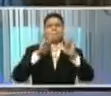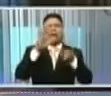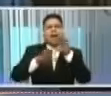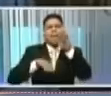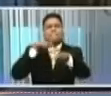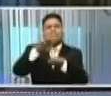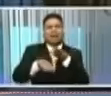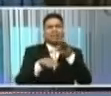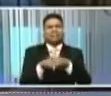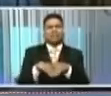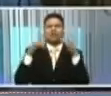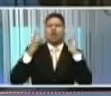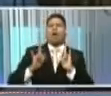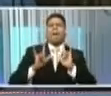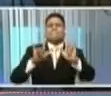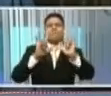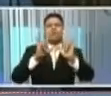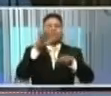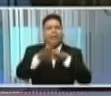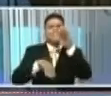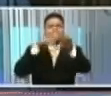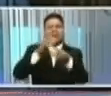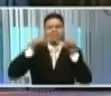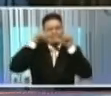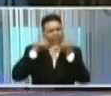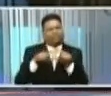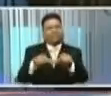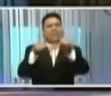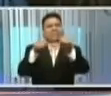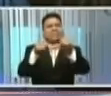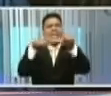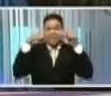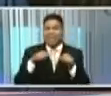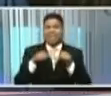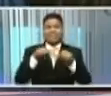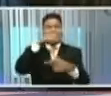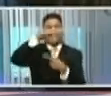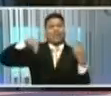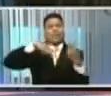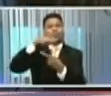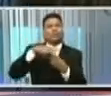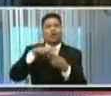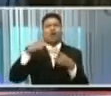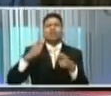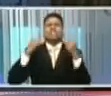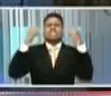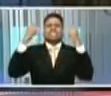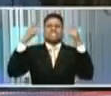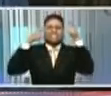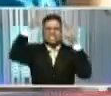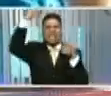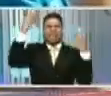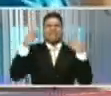así sea, con amor, en marcha permanente. Que siga la revolución. ¡Chávez vive!